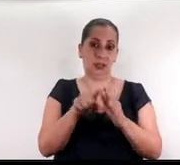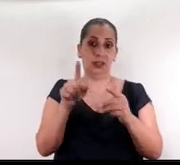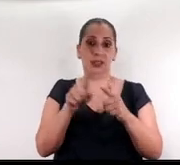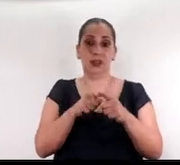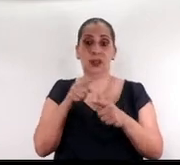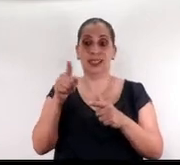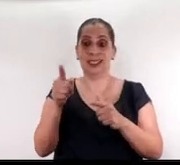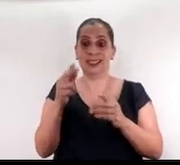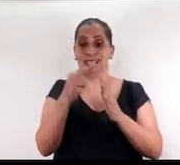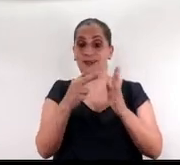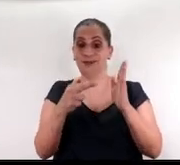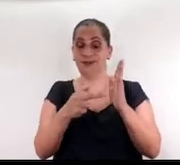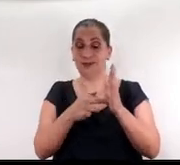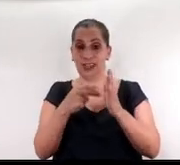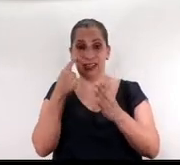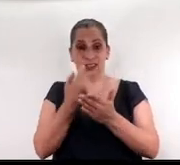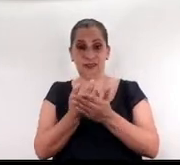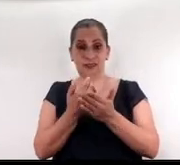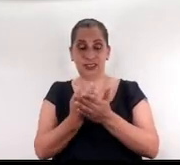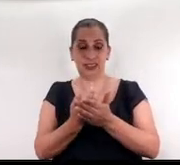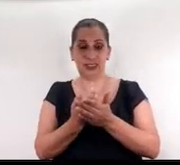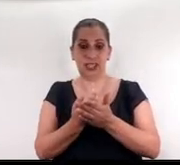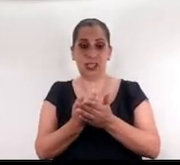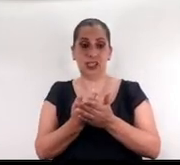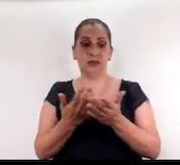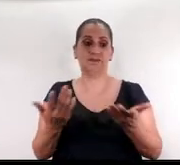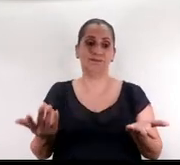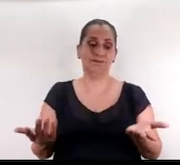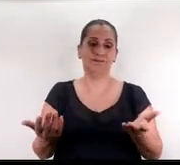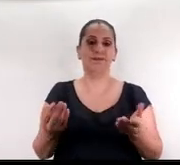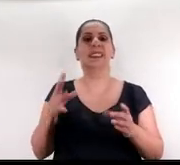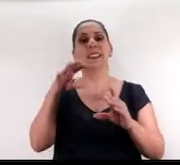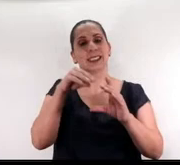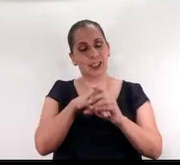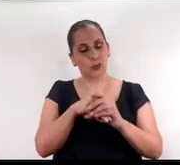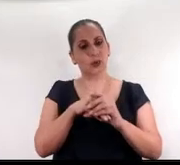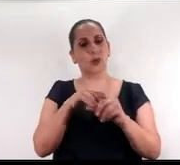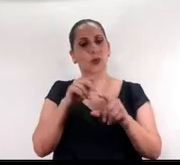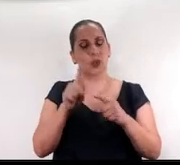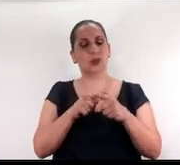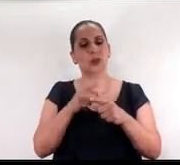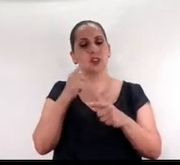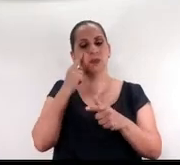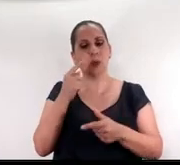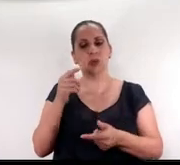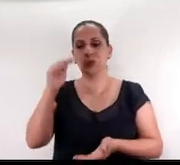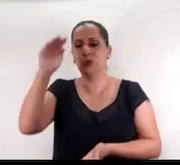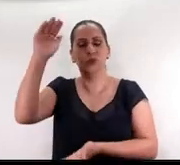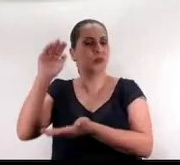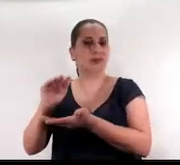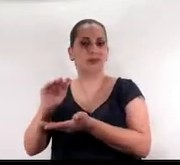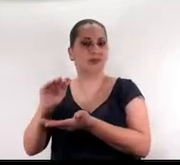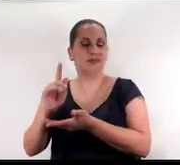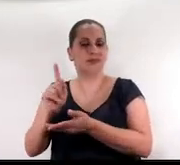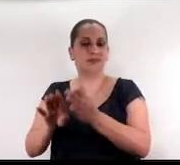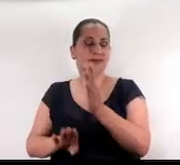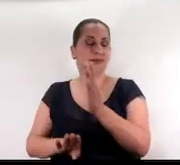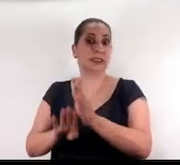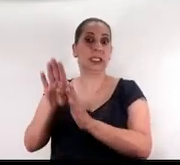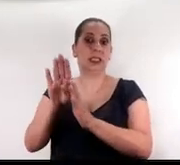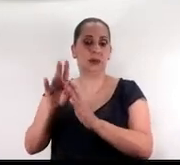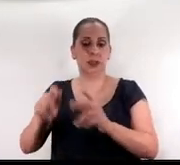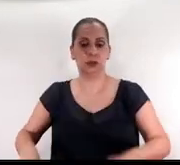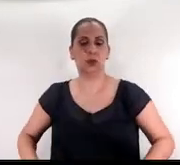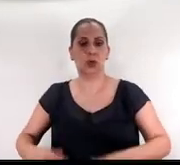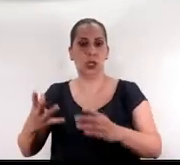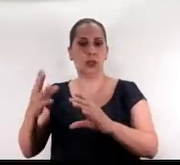esa regla fiscal al final quedó incluida, y de hecho lo que vemos es un menor crecimiento de los